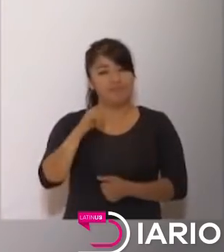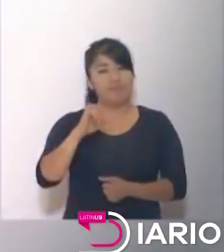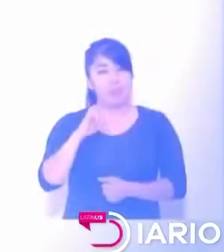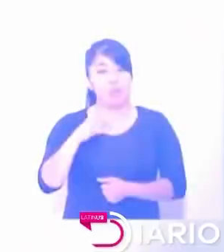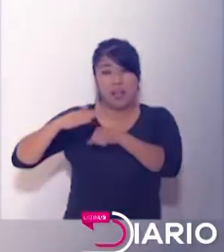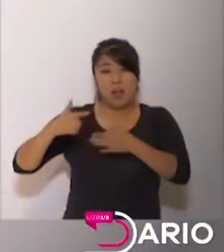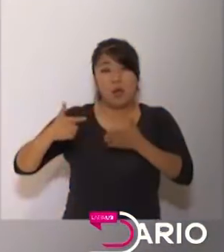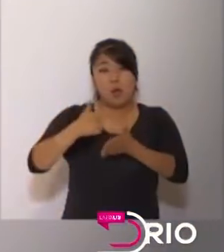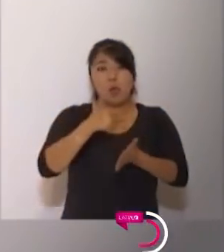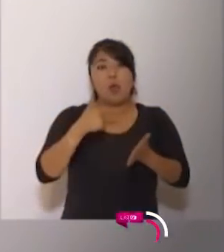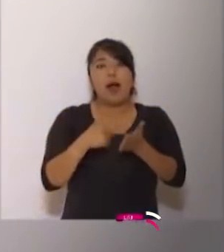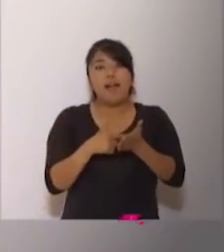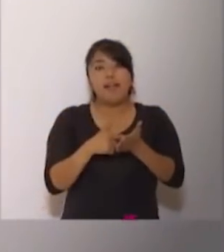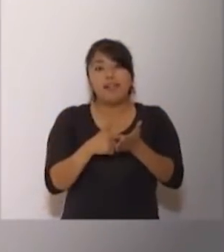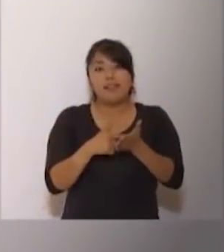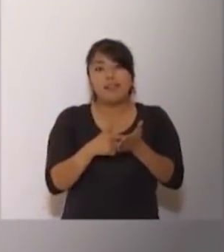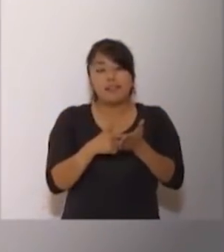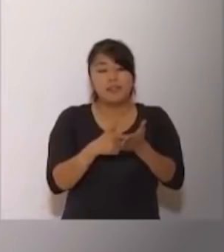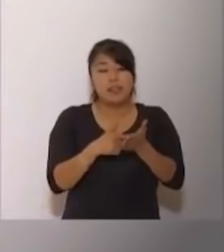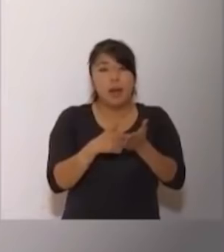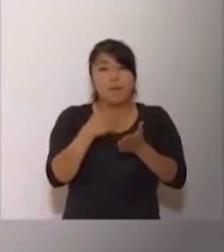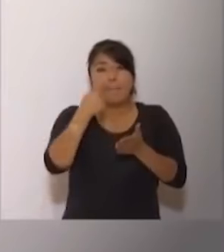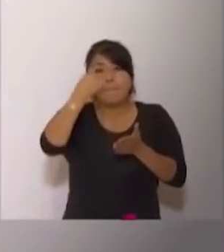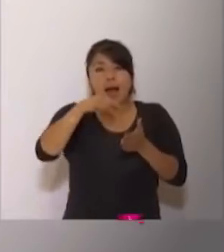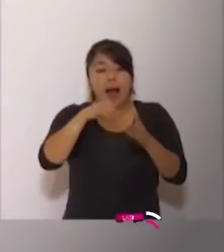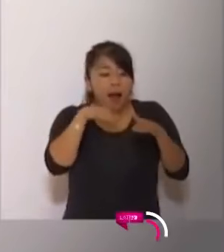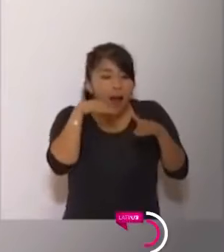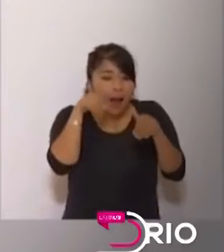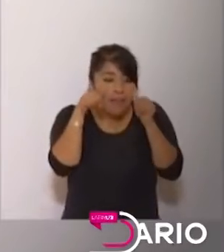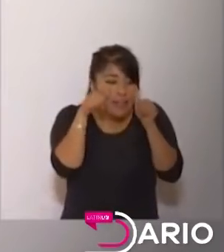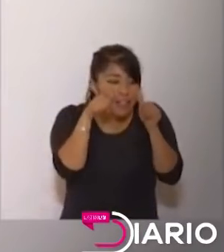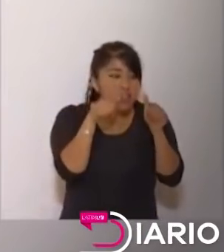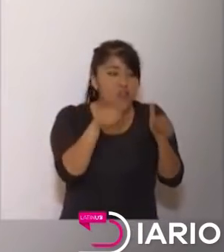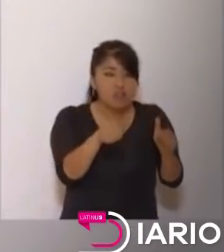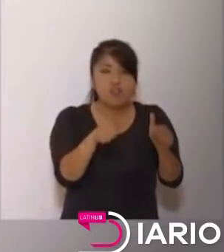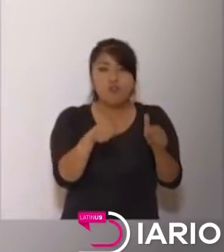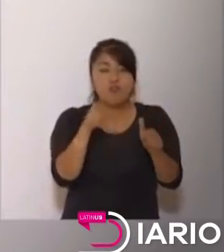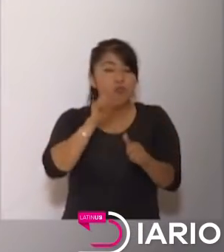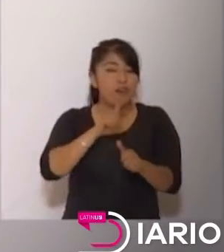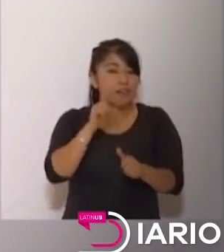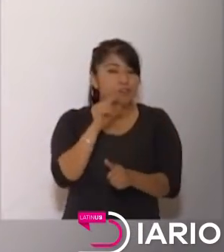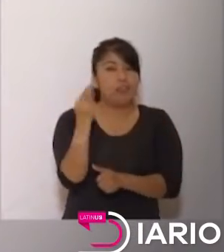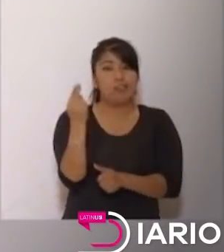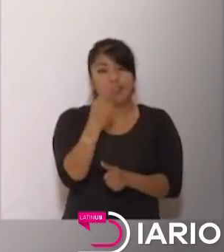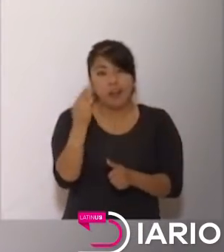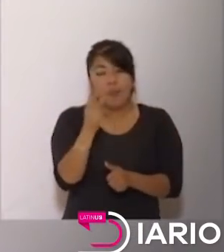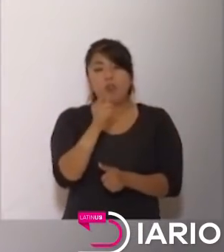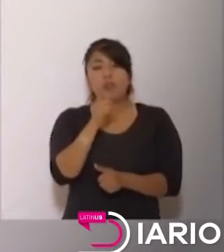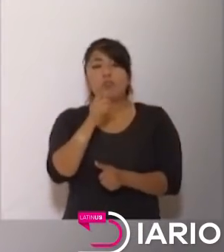refugios que el ministerio público haya jueces haya policías